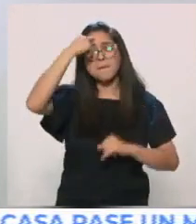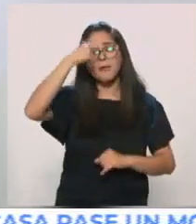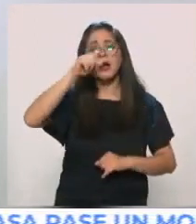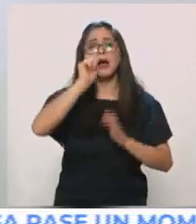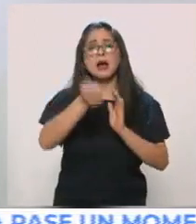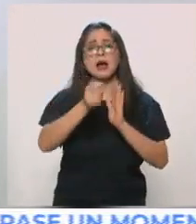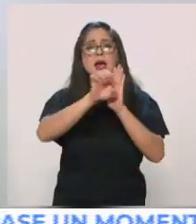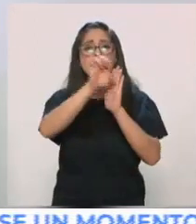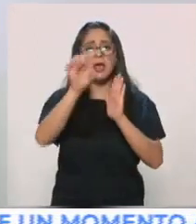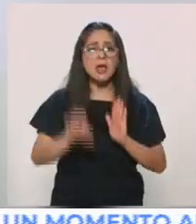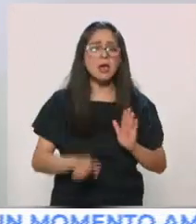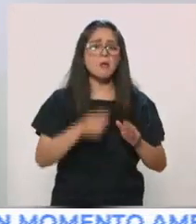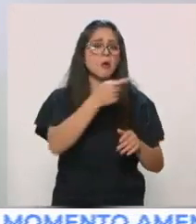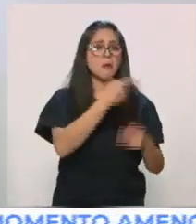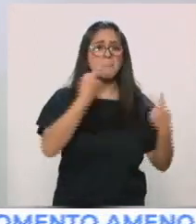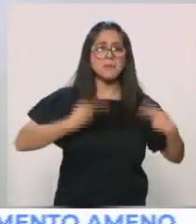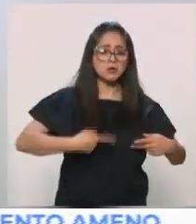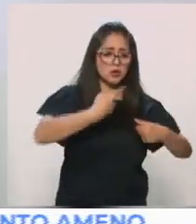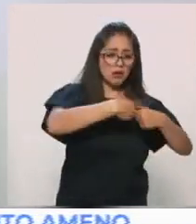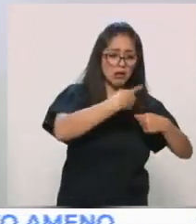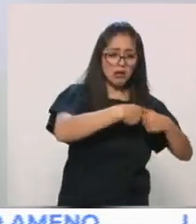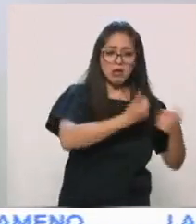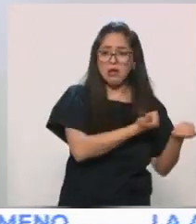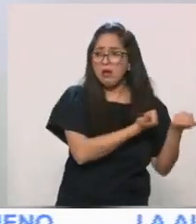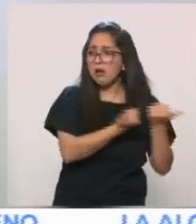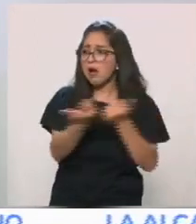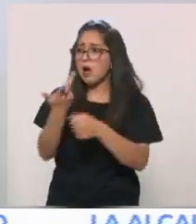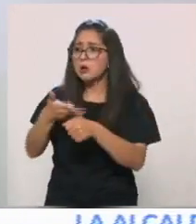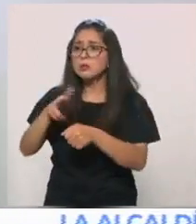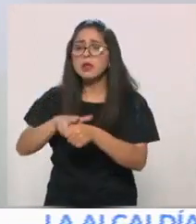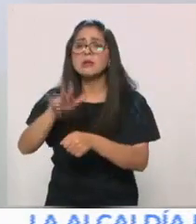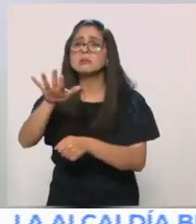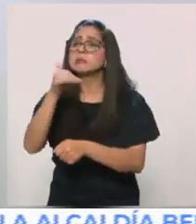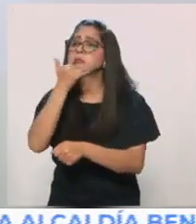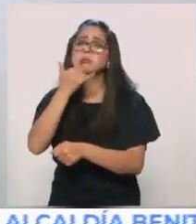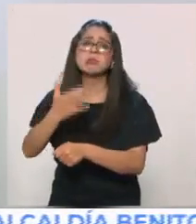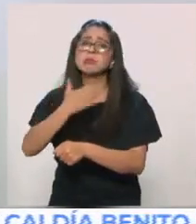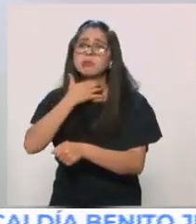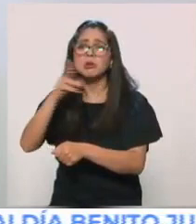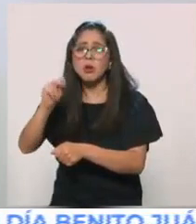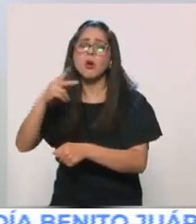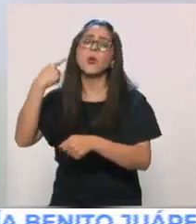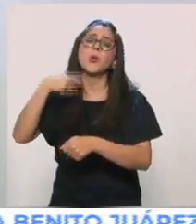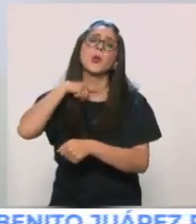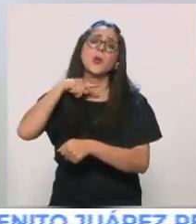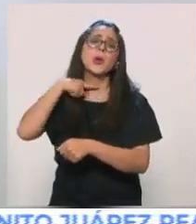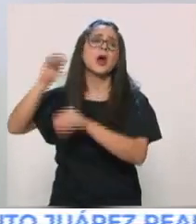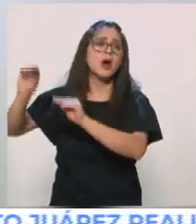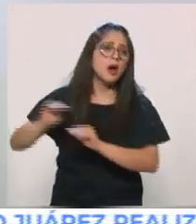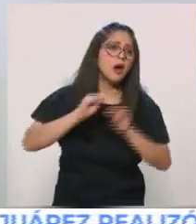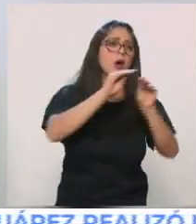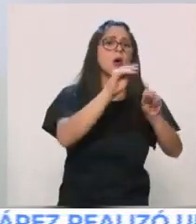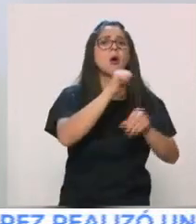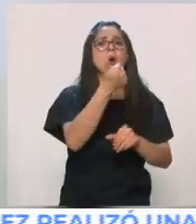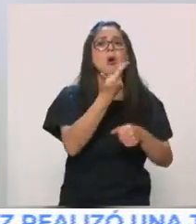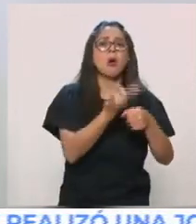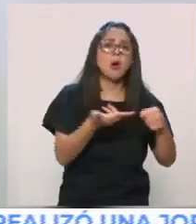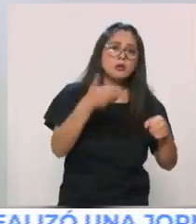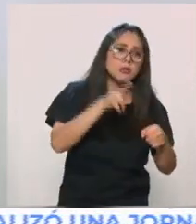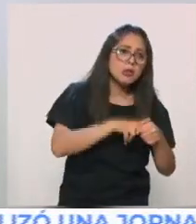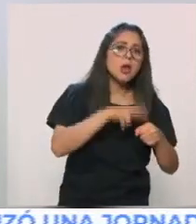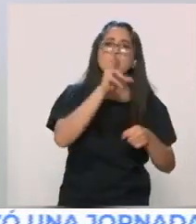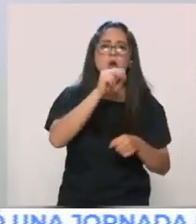hospital y le digan, pues aquí ya no hay espacio o a este otro hospital, sino que ya sepa cuál es el hospital más cercano a